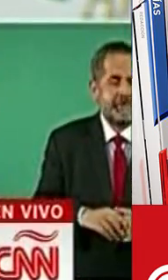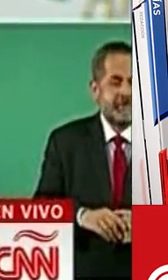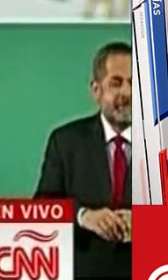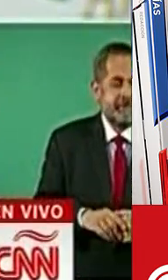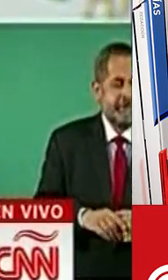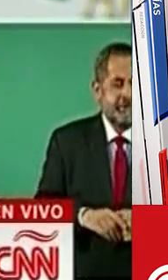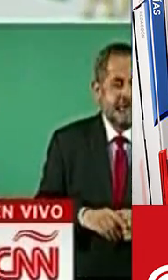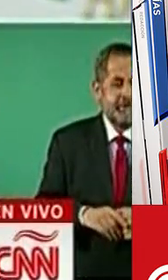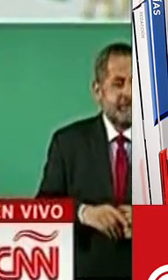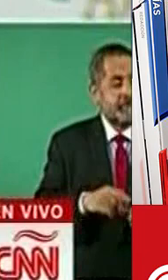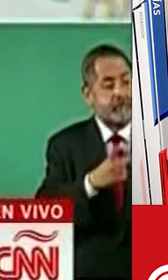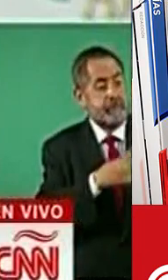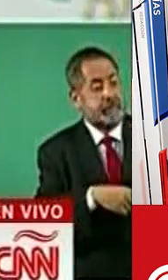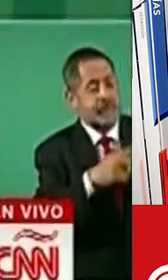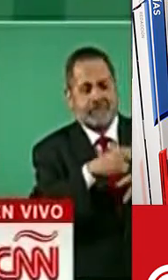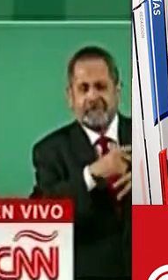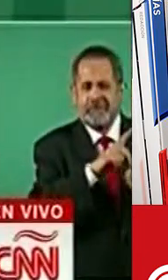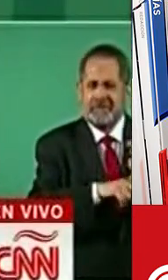de que vienen los de Vox